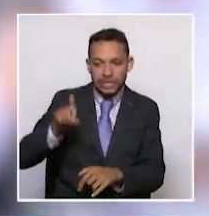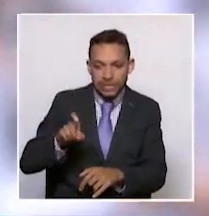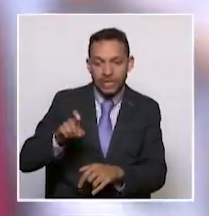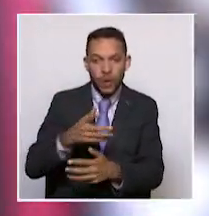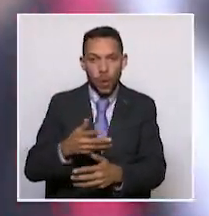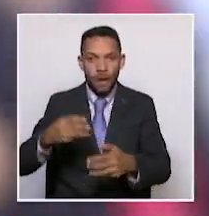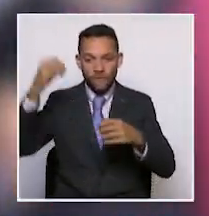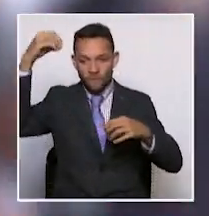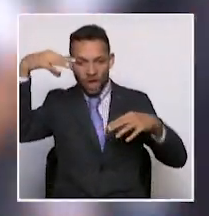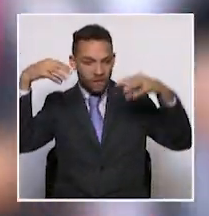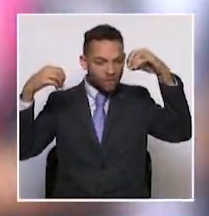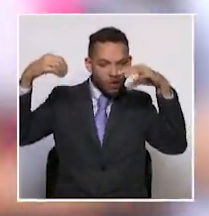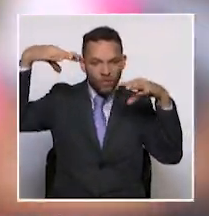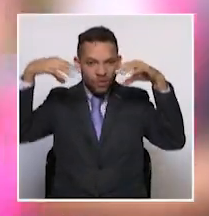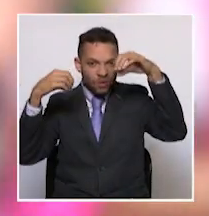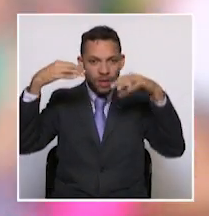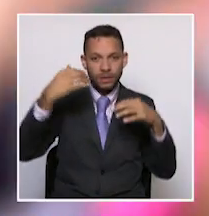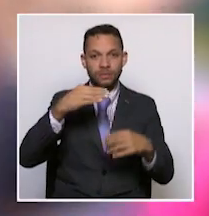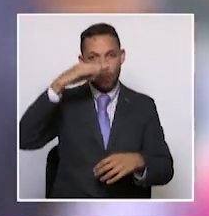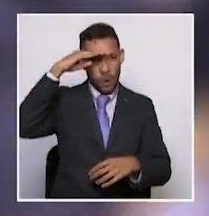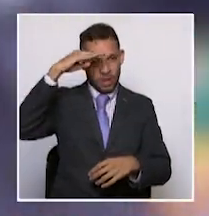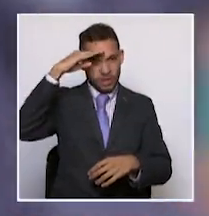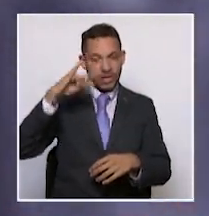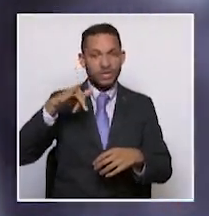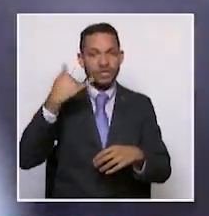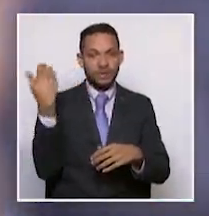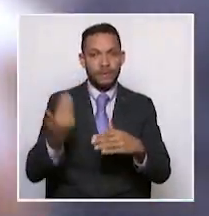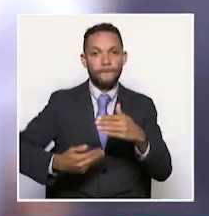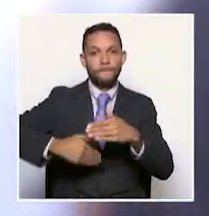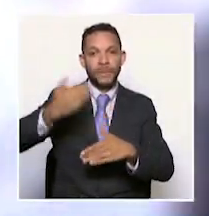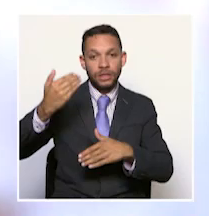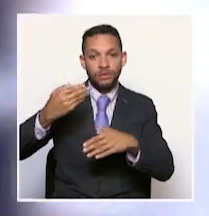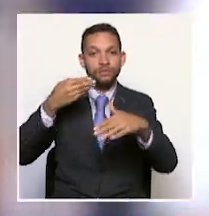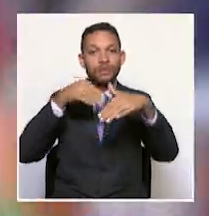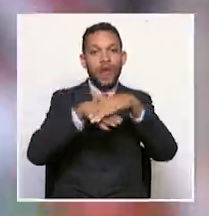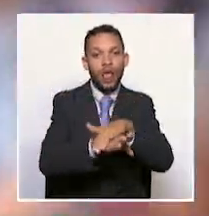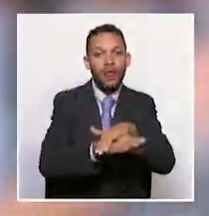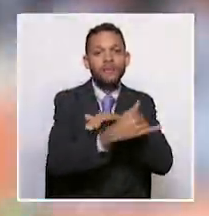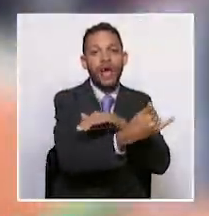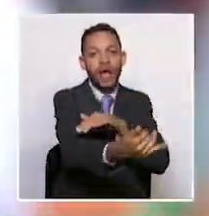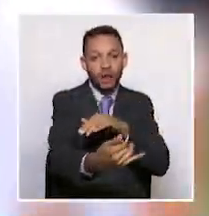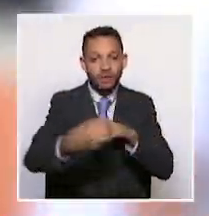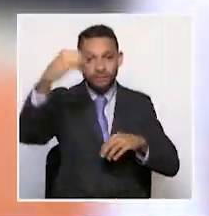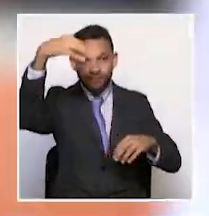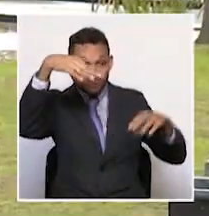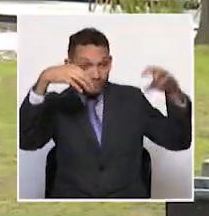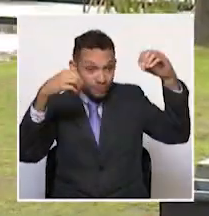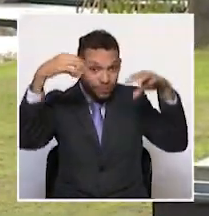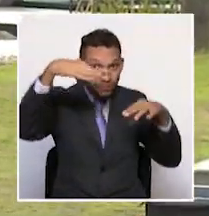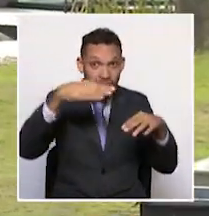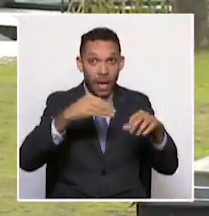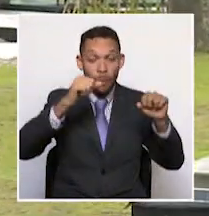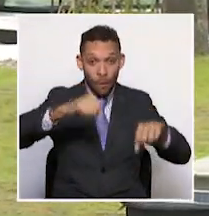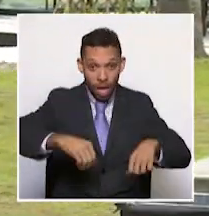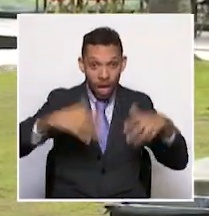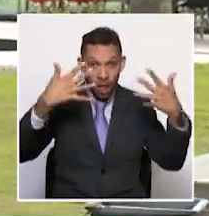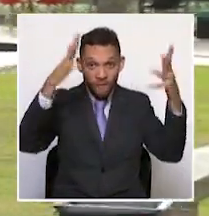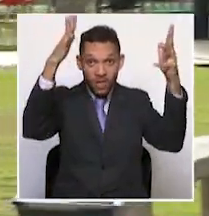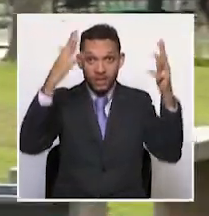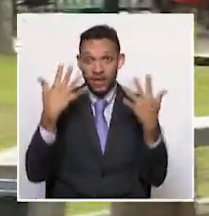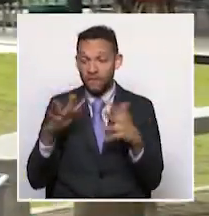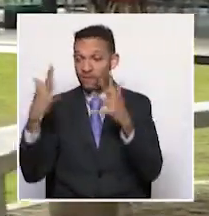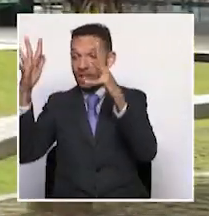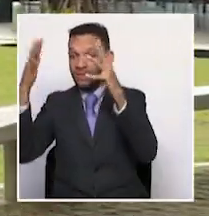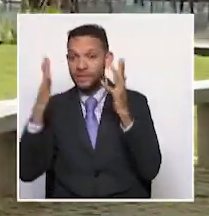la personería y la policía de Manizales iniciaron el cierre de establecimientos dedicados a la rumba con menores de edad. Conocidas como